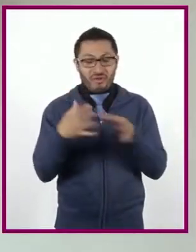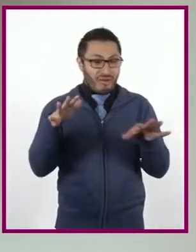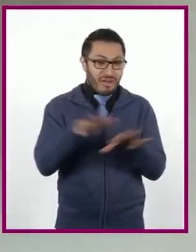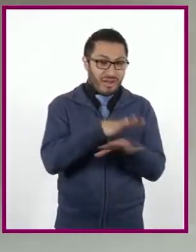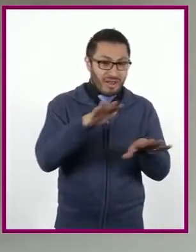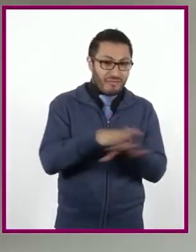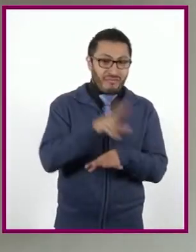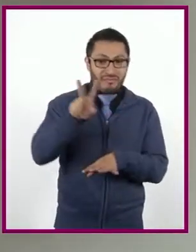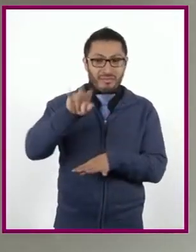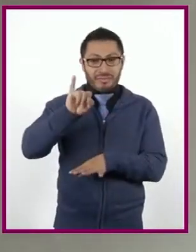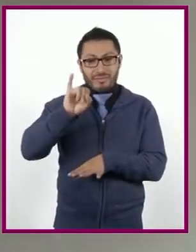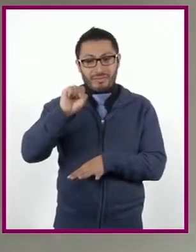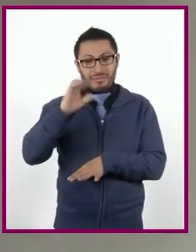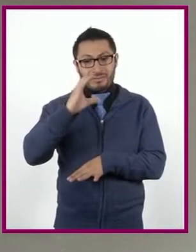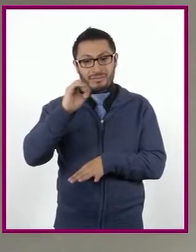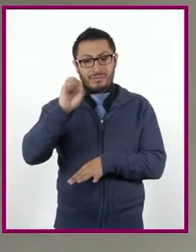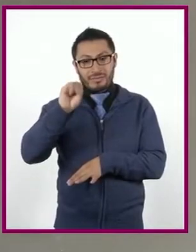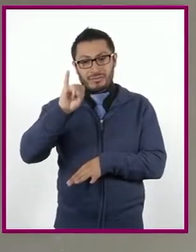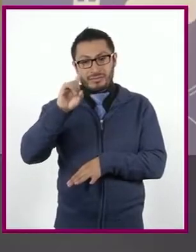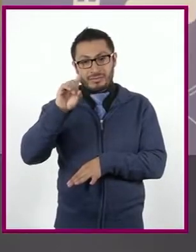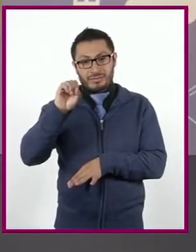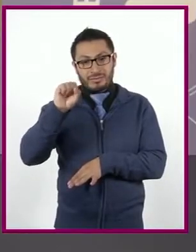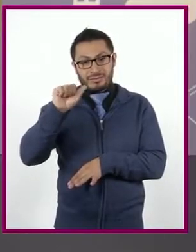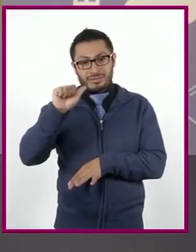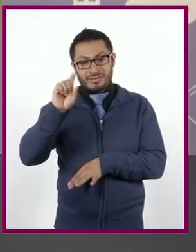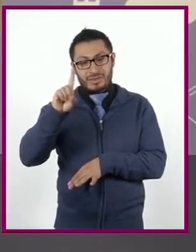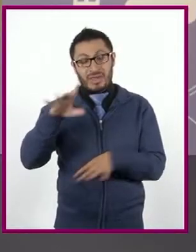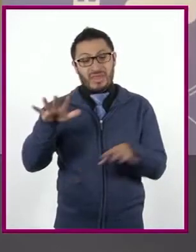es aumentar la temperatura.